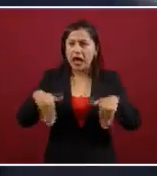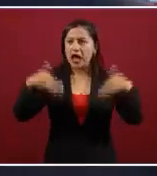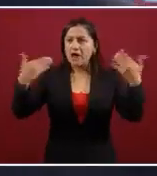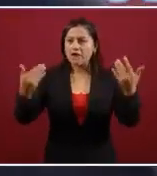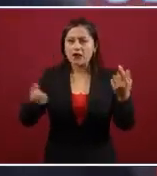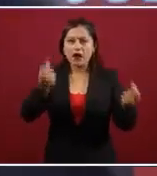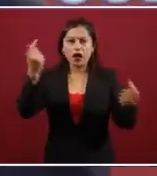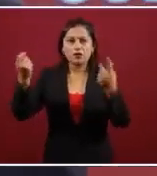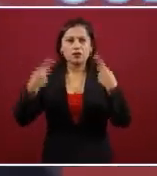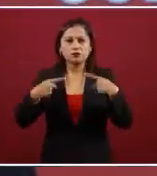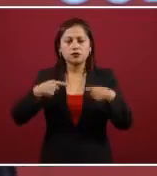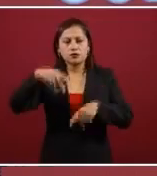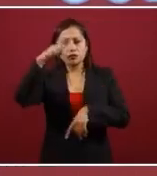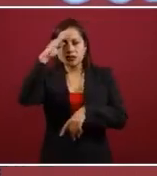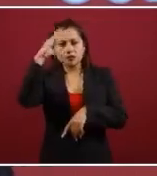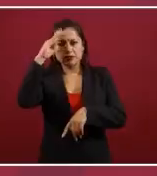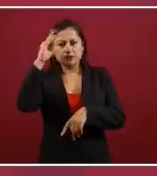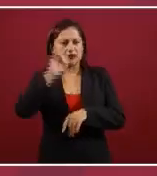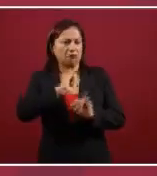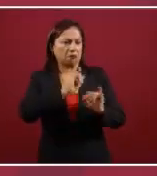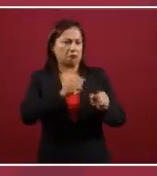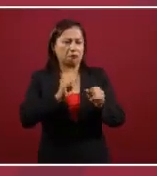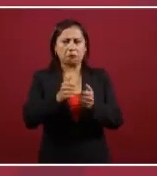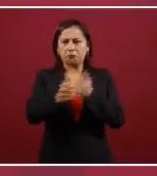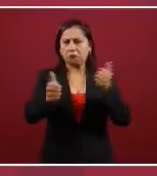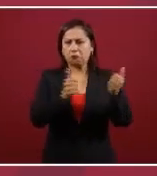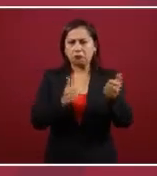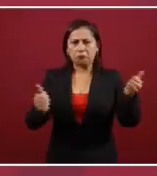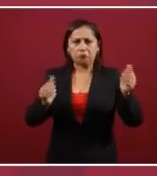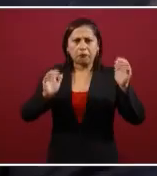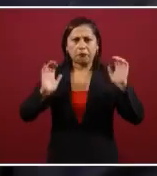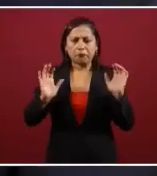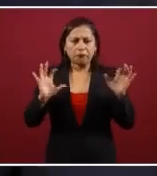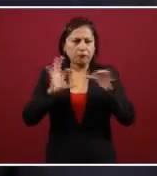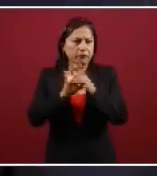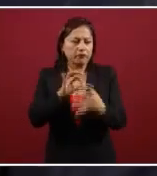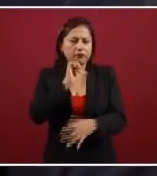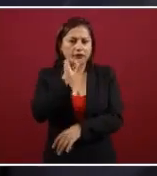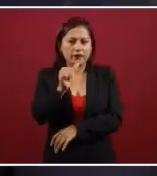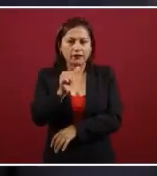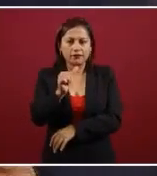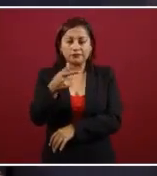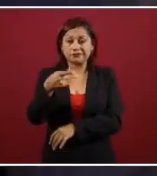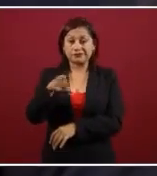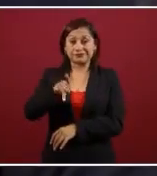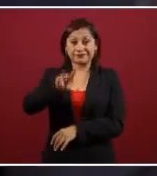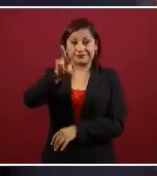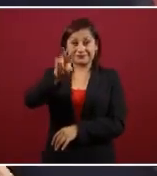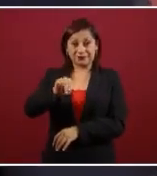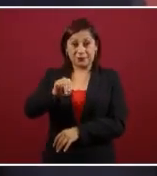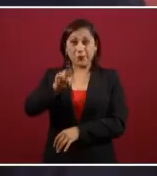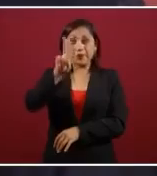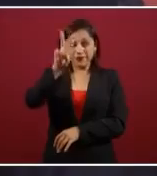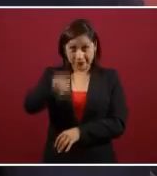individualizada y no es así. Esta es una de las ciudades más